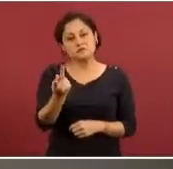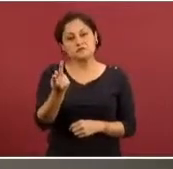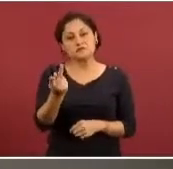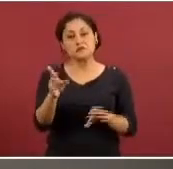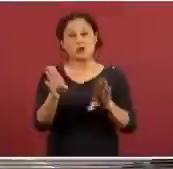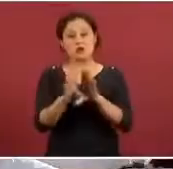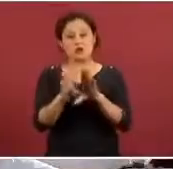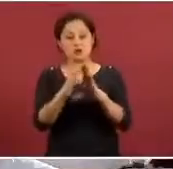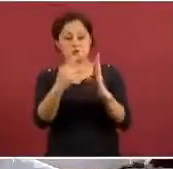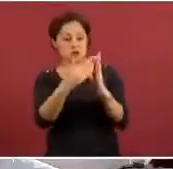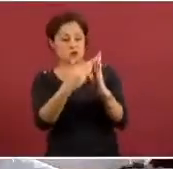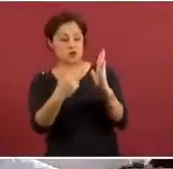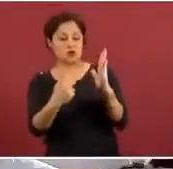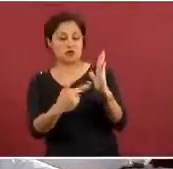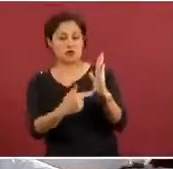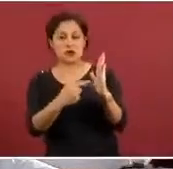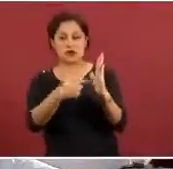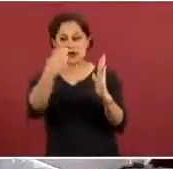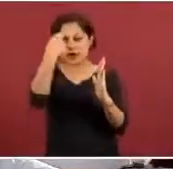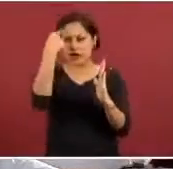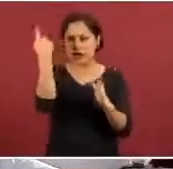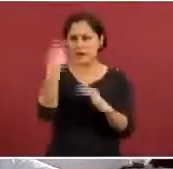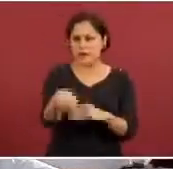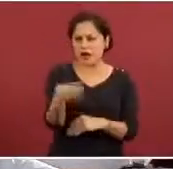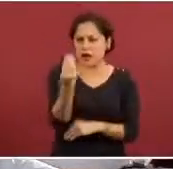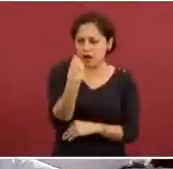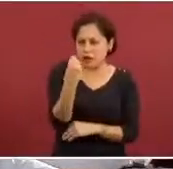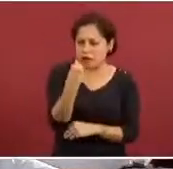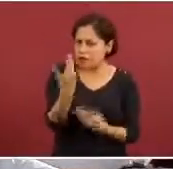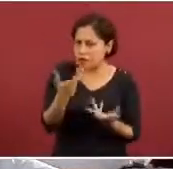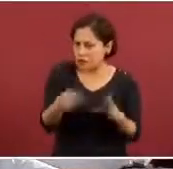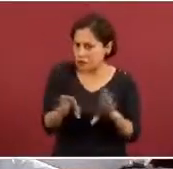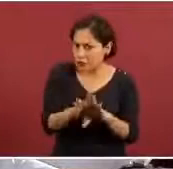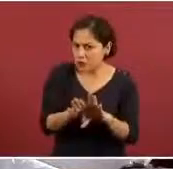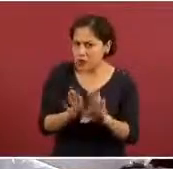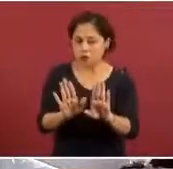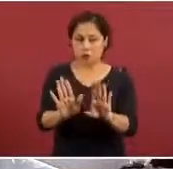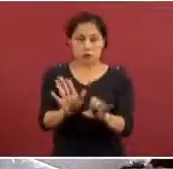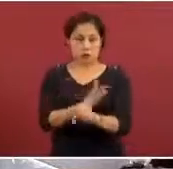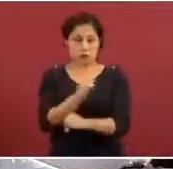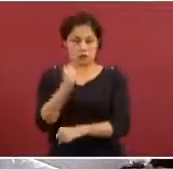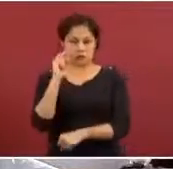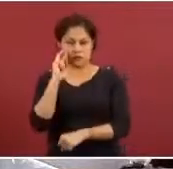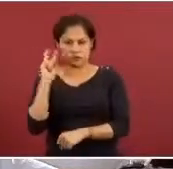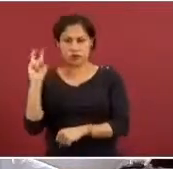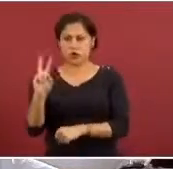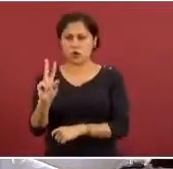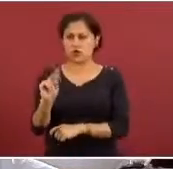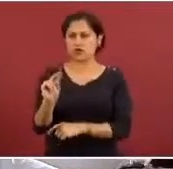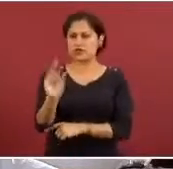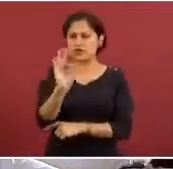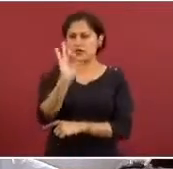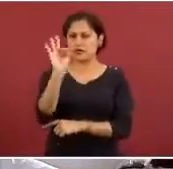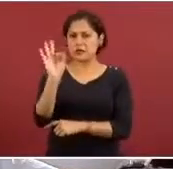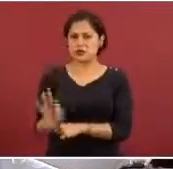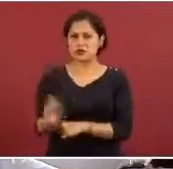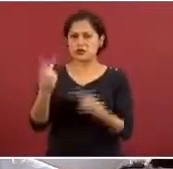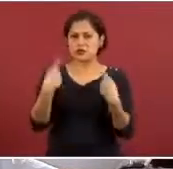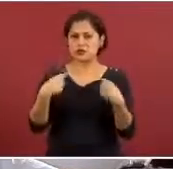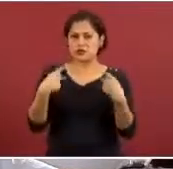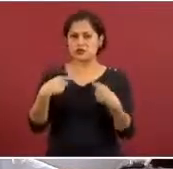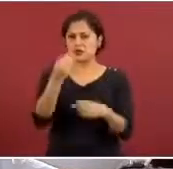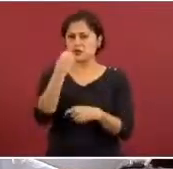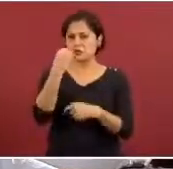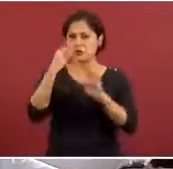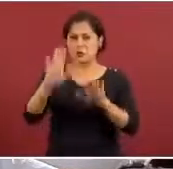manejo de alimentos? Porque vemos aquí que, bueno, para empezar, el 80% tal vez de la gente come a la intemperie, sin